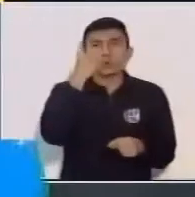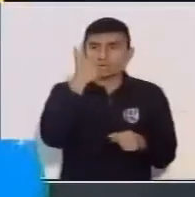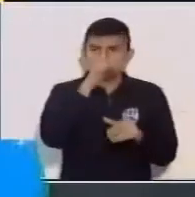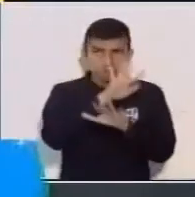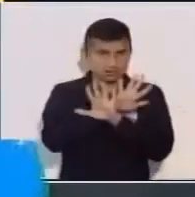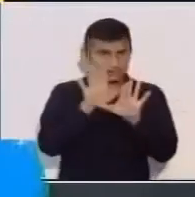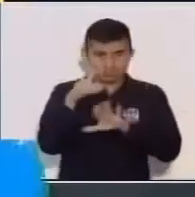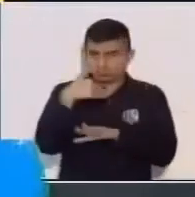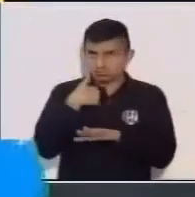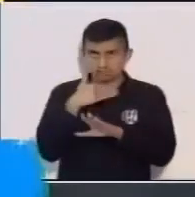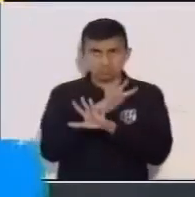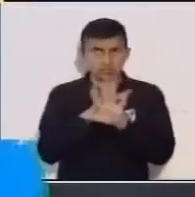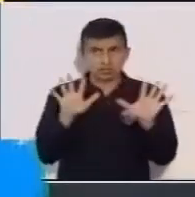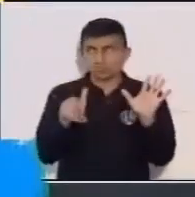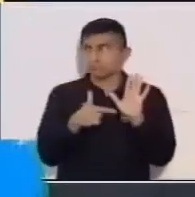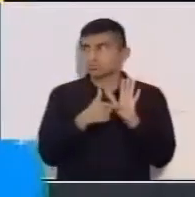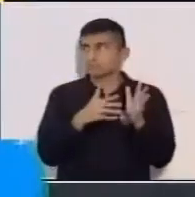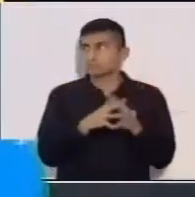¿verdad?